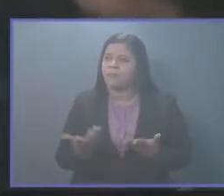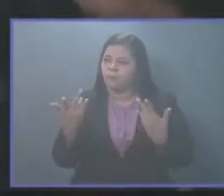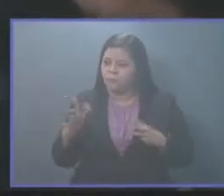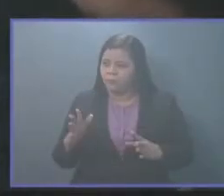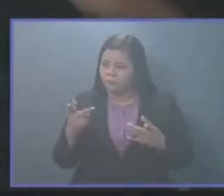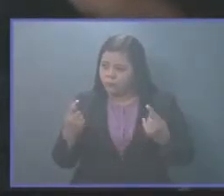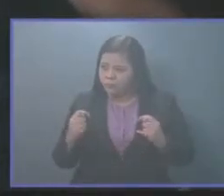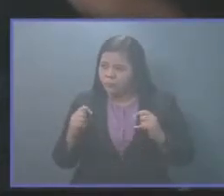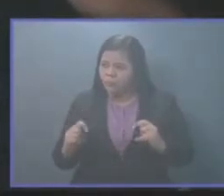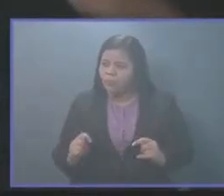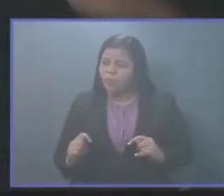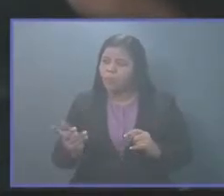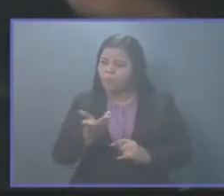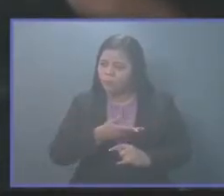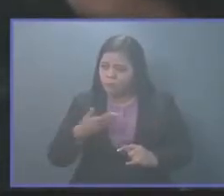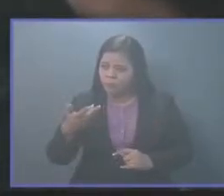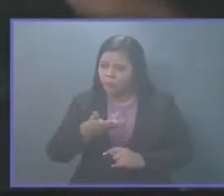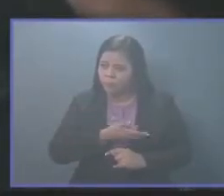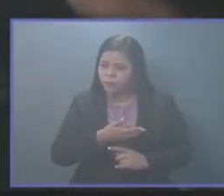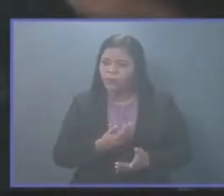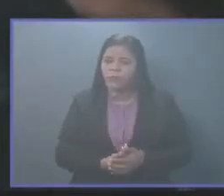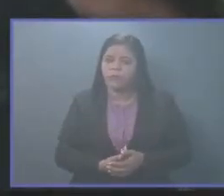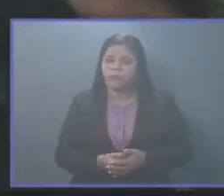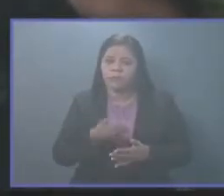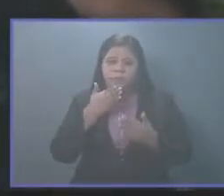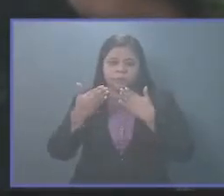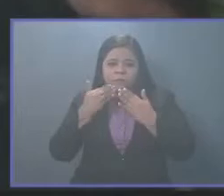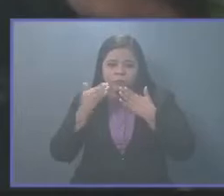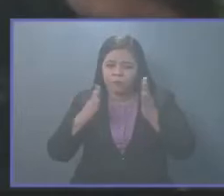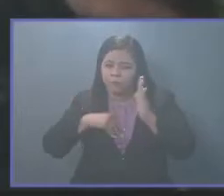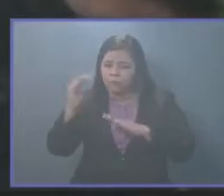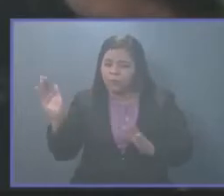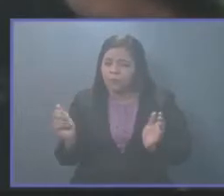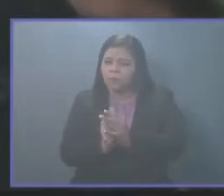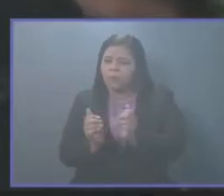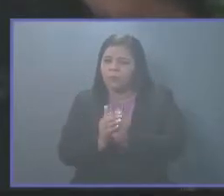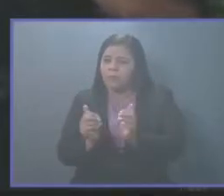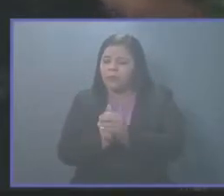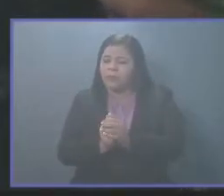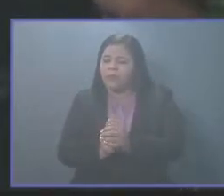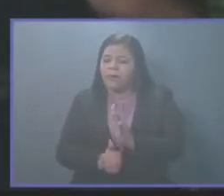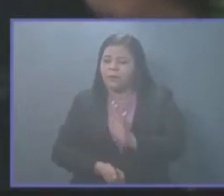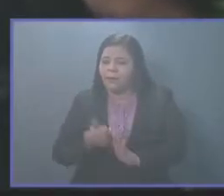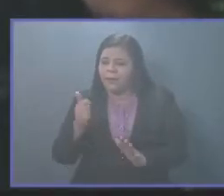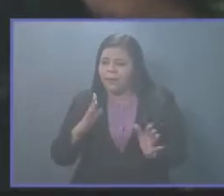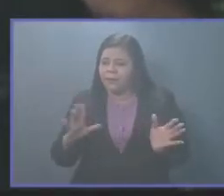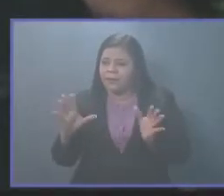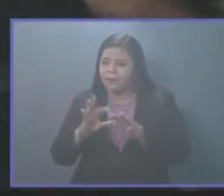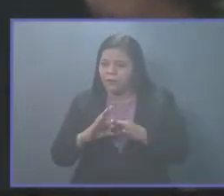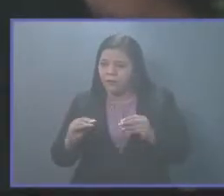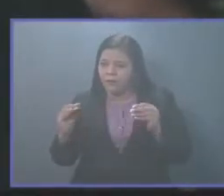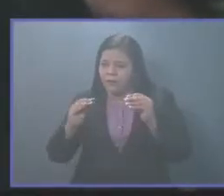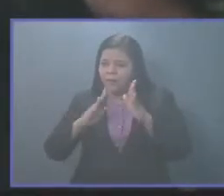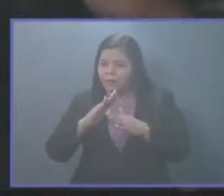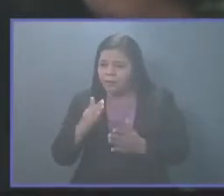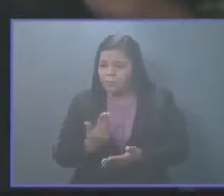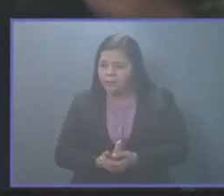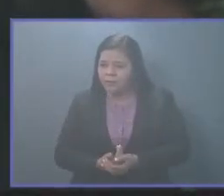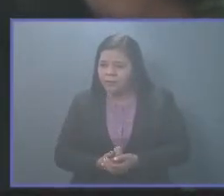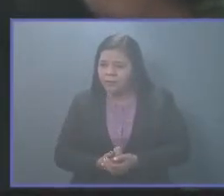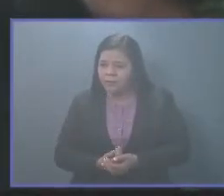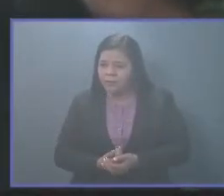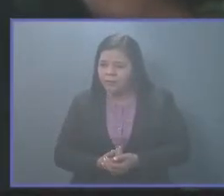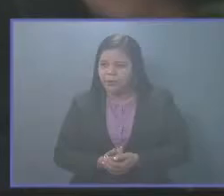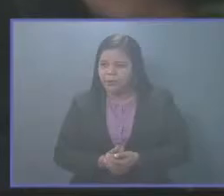de rastrear con tanta dificultad, ¿se podría determinar la